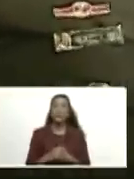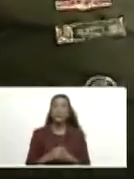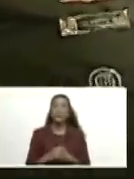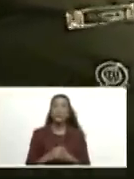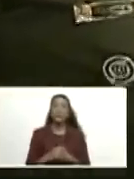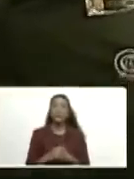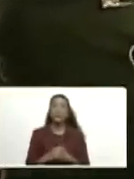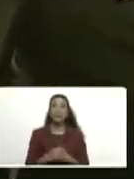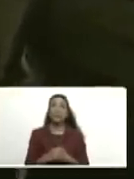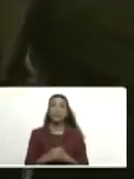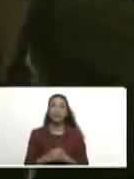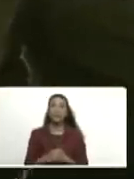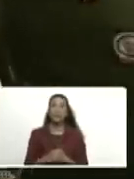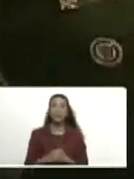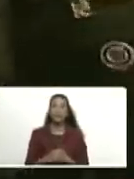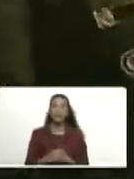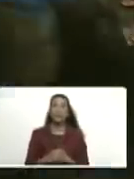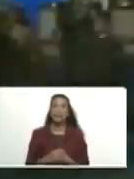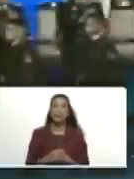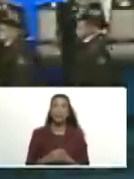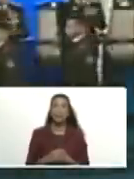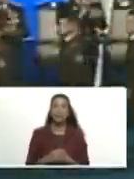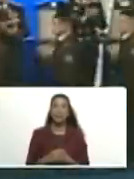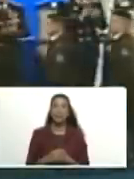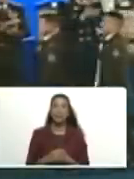izquierda! ¡De frente! ¡Mar!